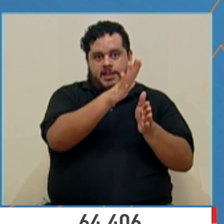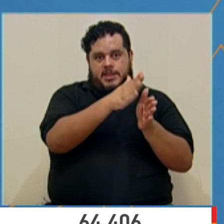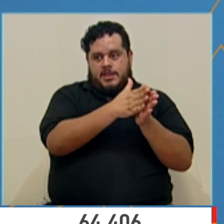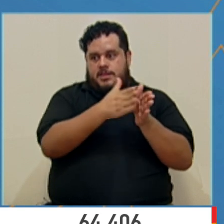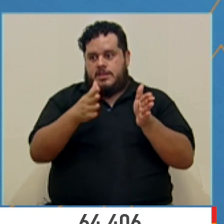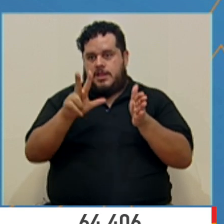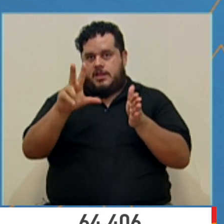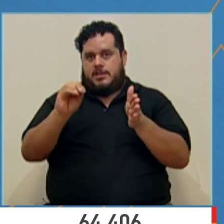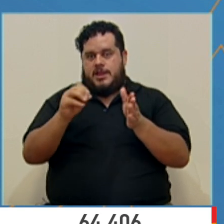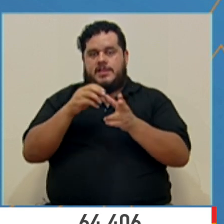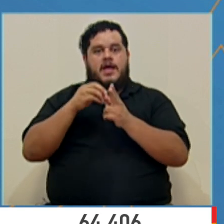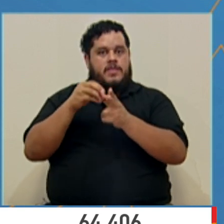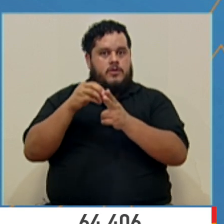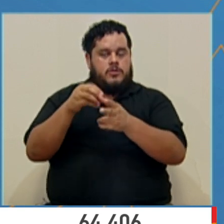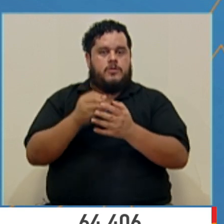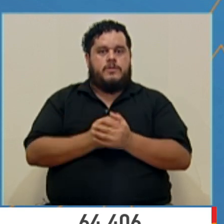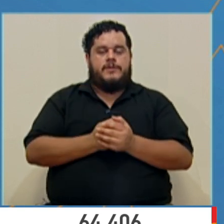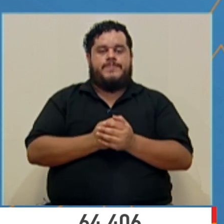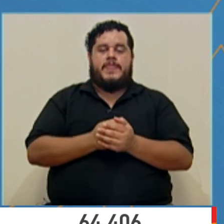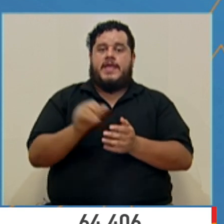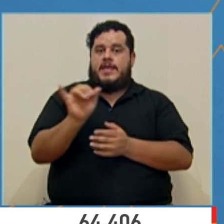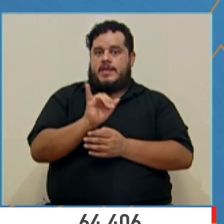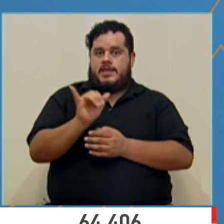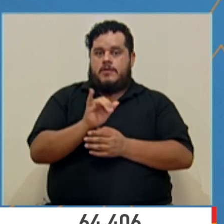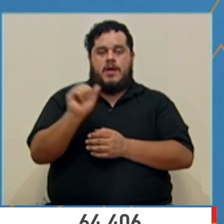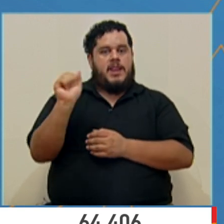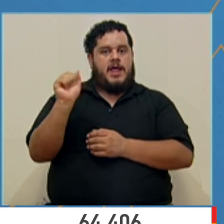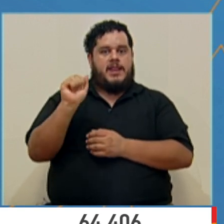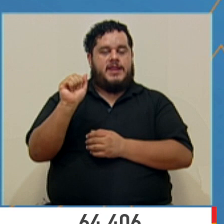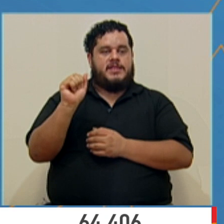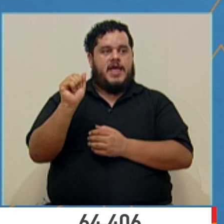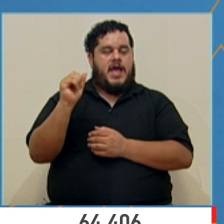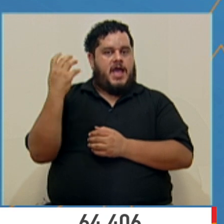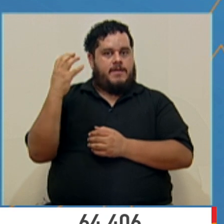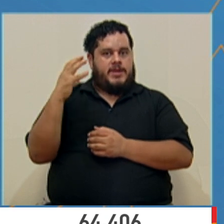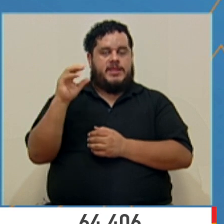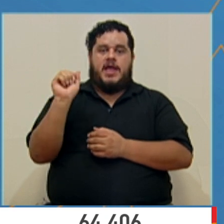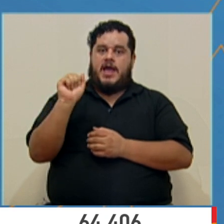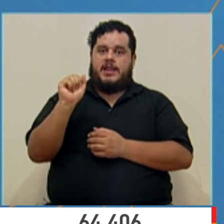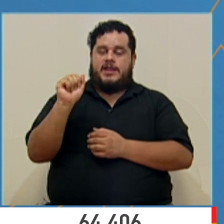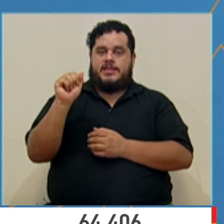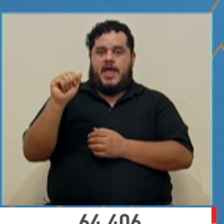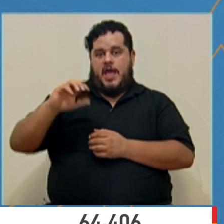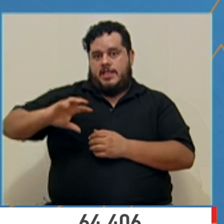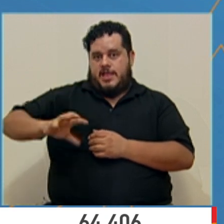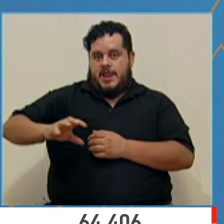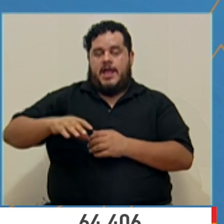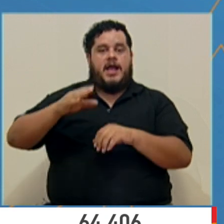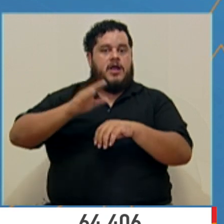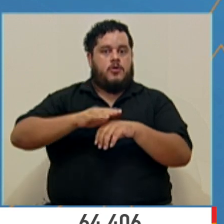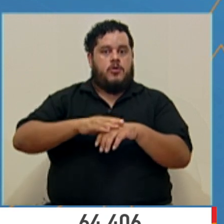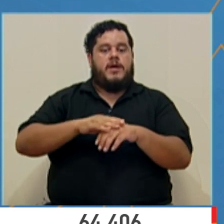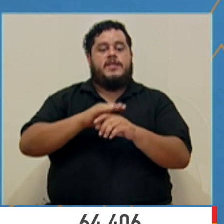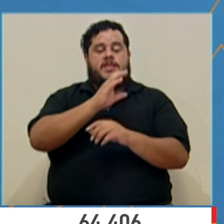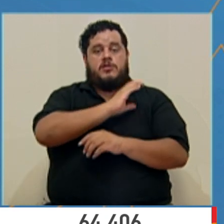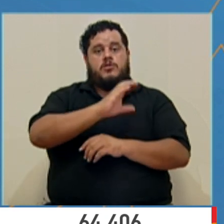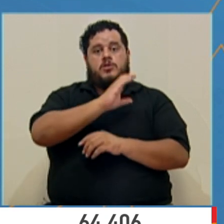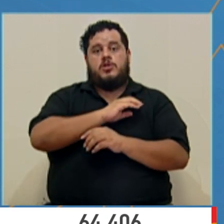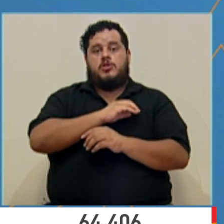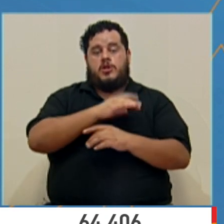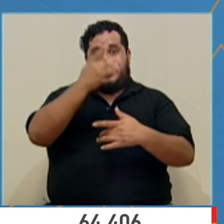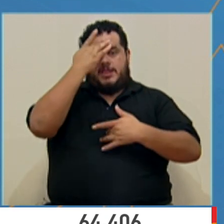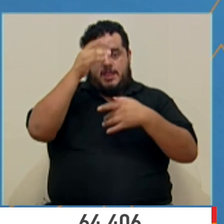30 de octubre. Asimismo, de alerta amarilla a alerta naranja por sus condiciones epidemiológicas y lo